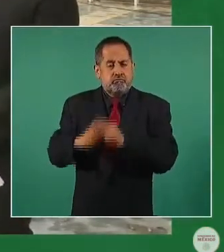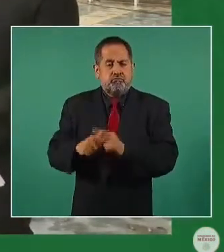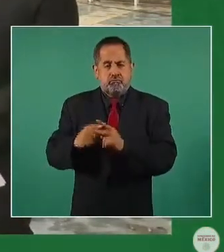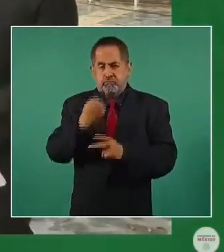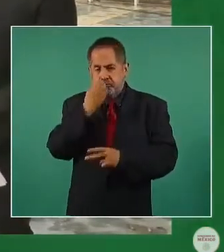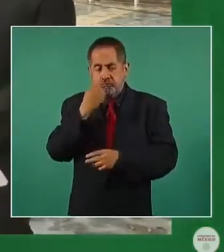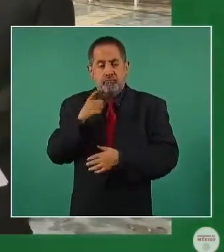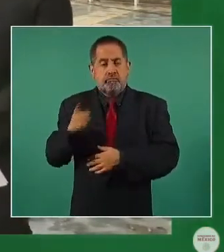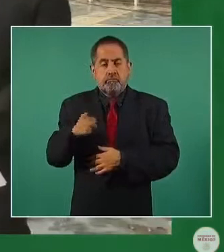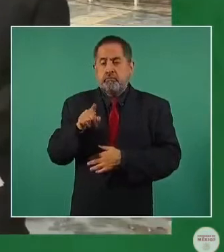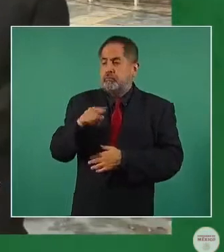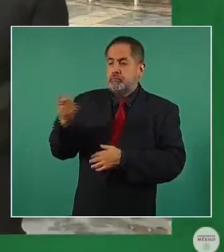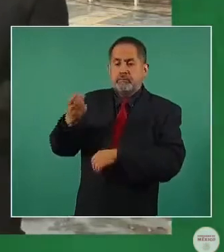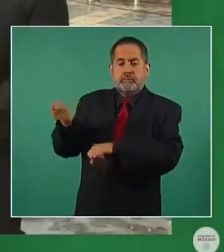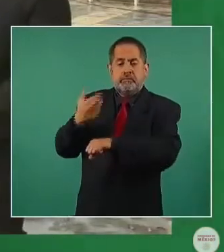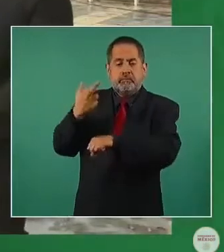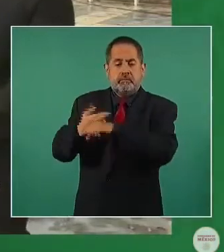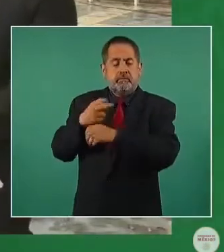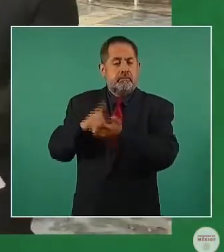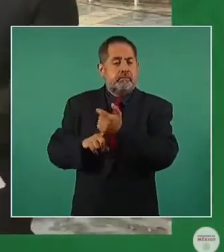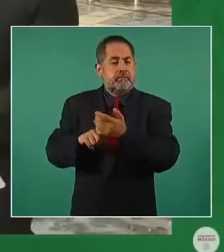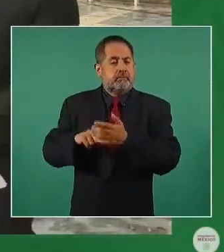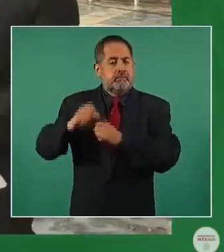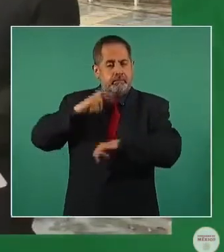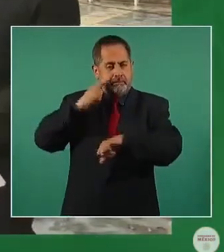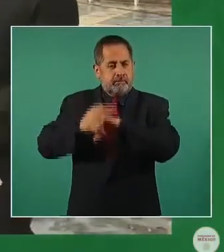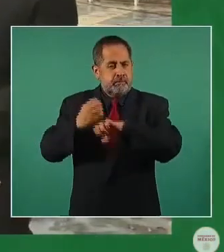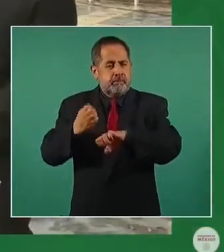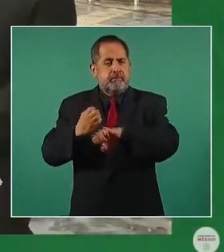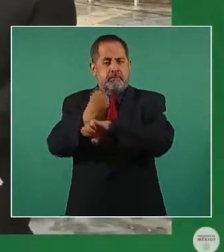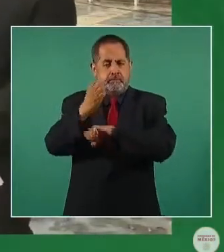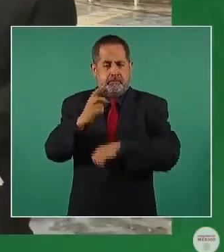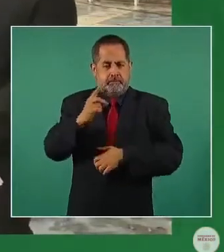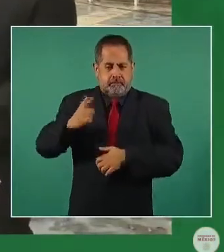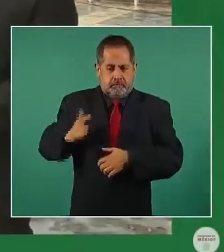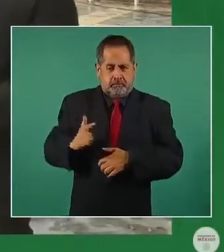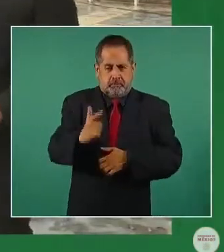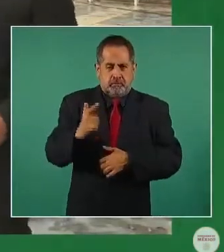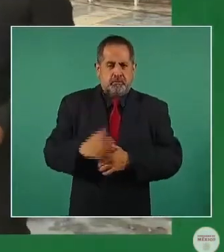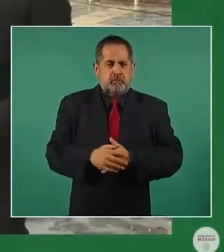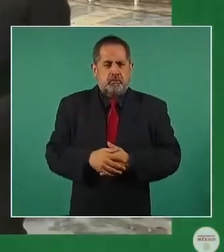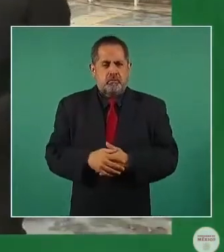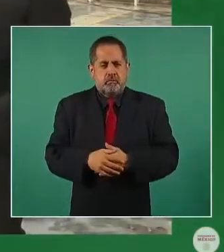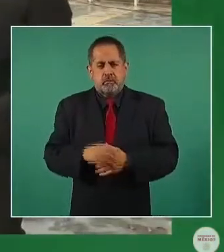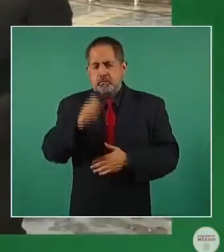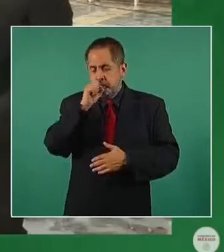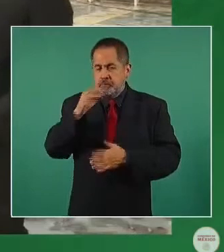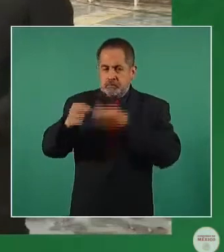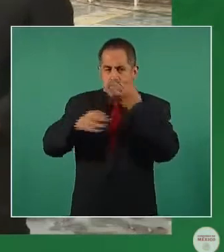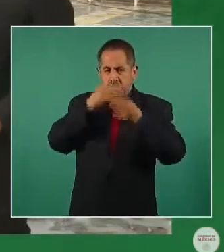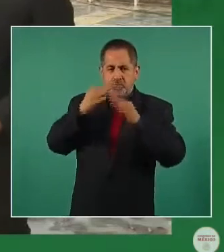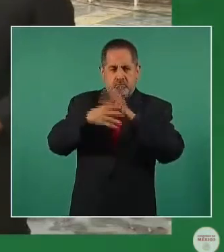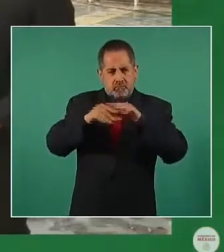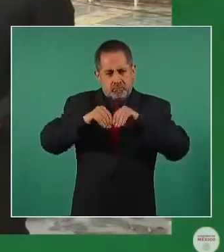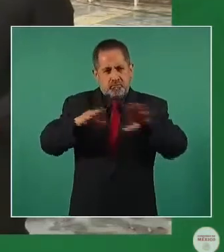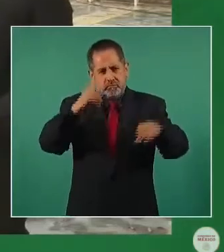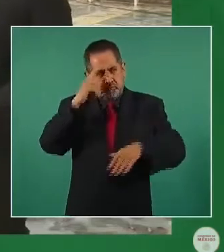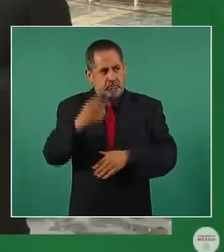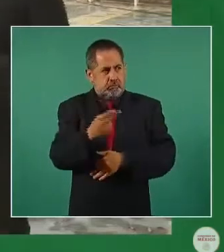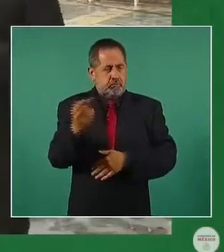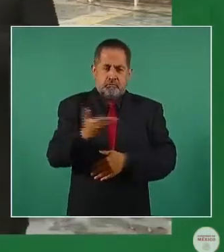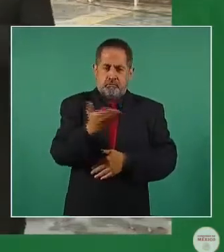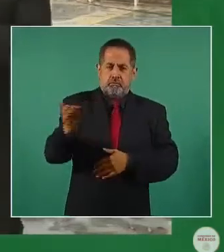clases, y con el secretario de Educación Pública del Estado de Guanajuato. También tiene un mensaje para usted, señor